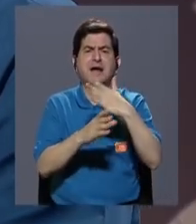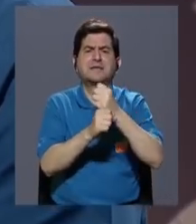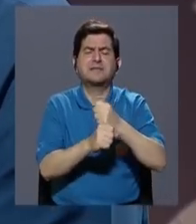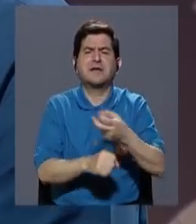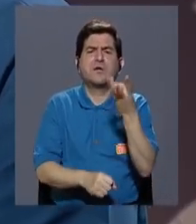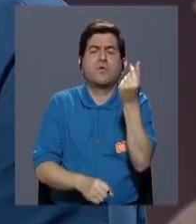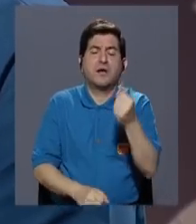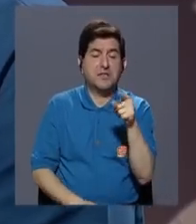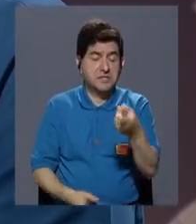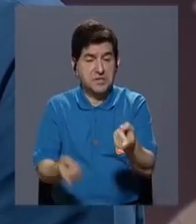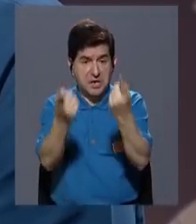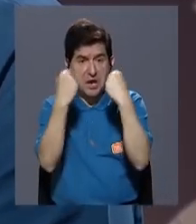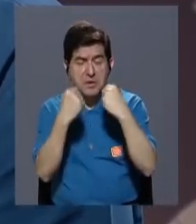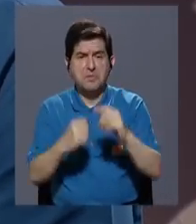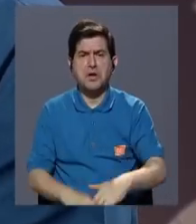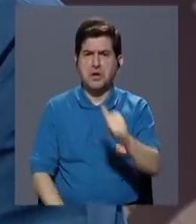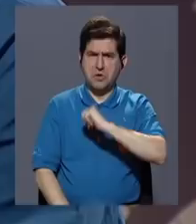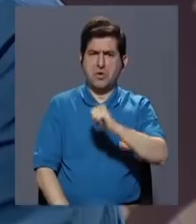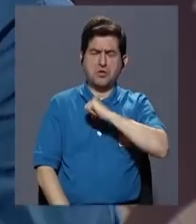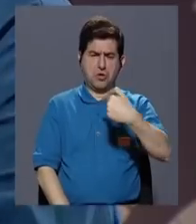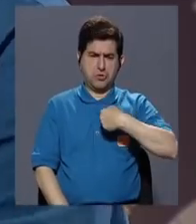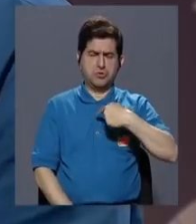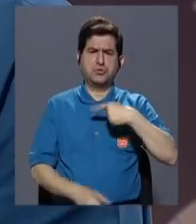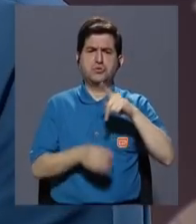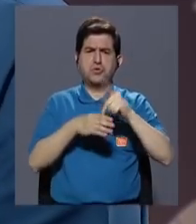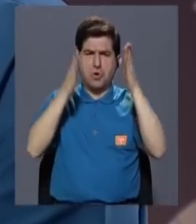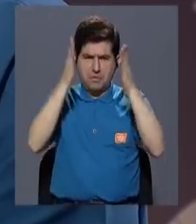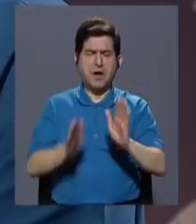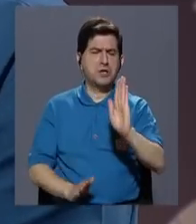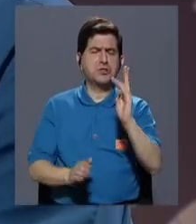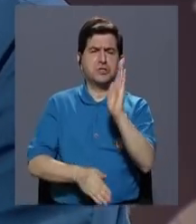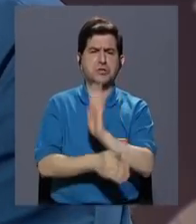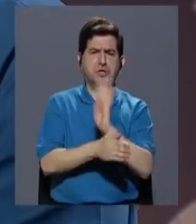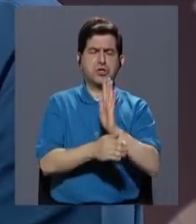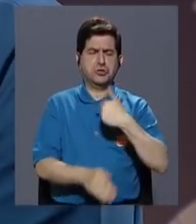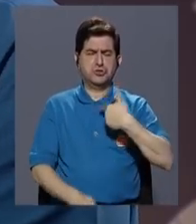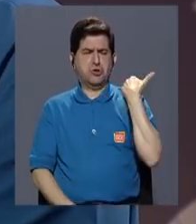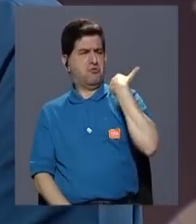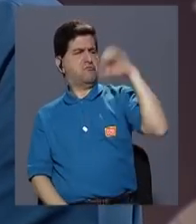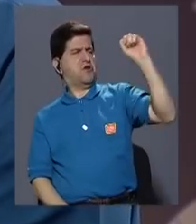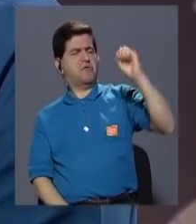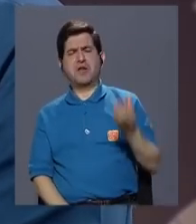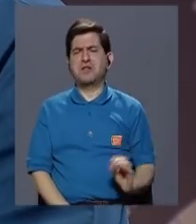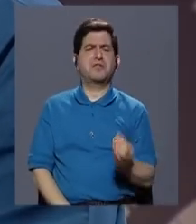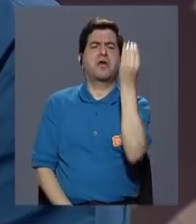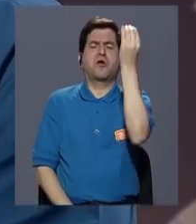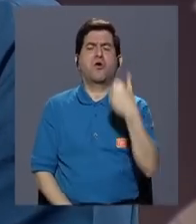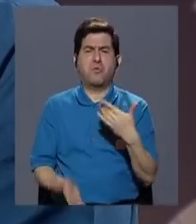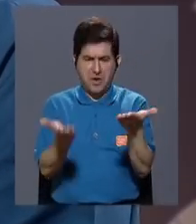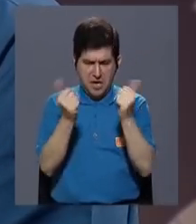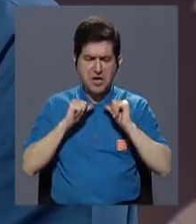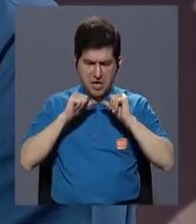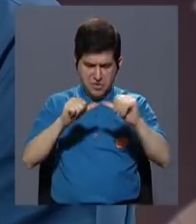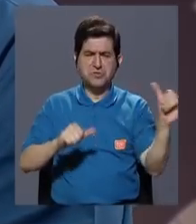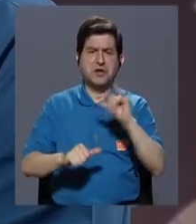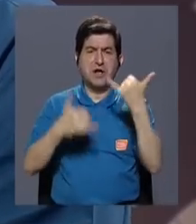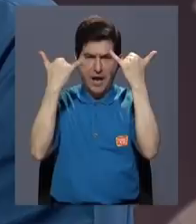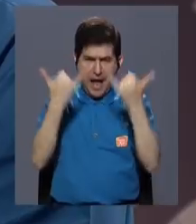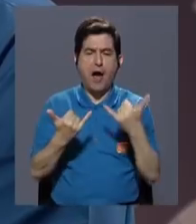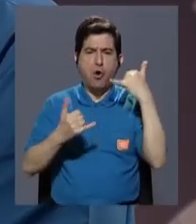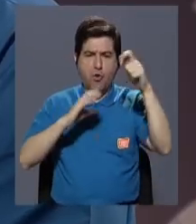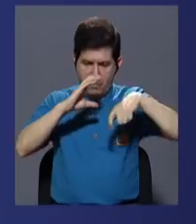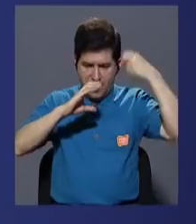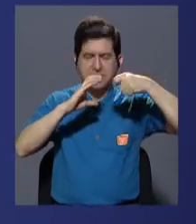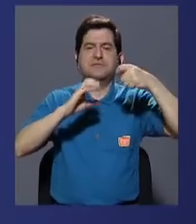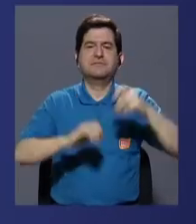él llegó al casting y llegó con una actitud yo soy el protagonista es una película yo soy un rebelde desde que soy joven y quiero seguir siendo un rebelde ahora en el